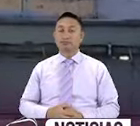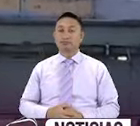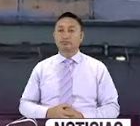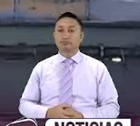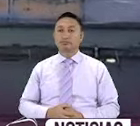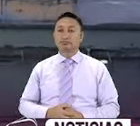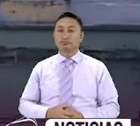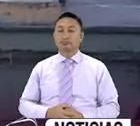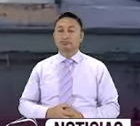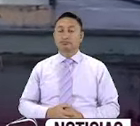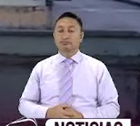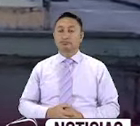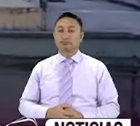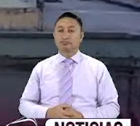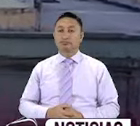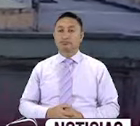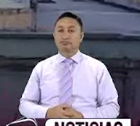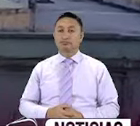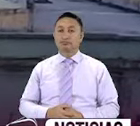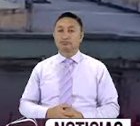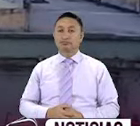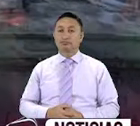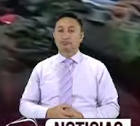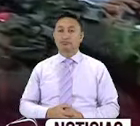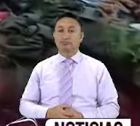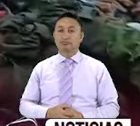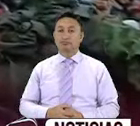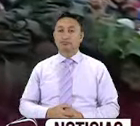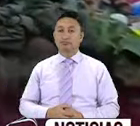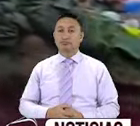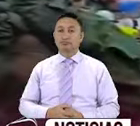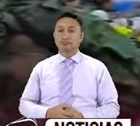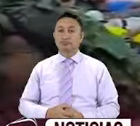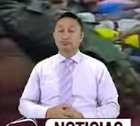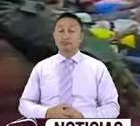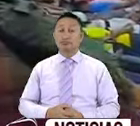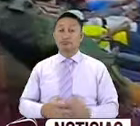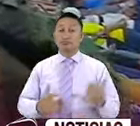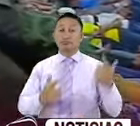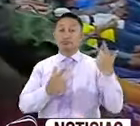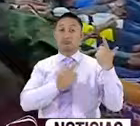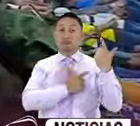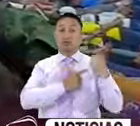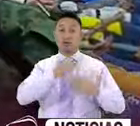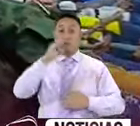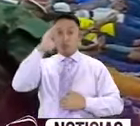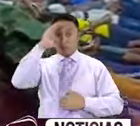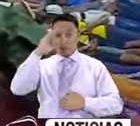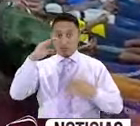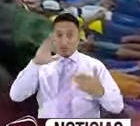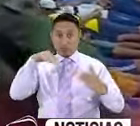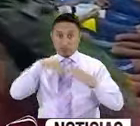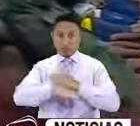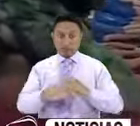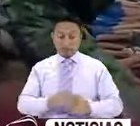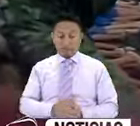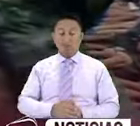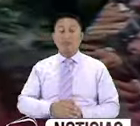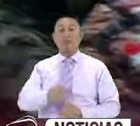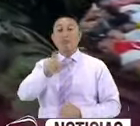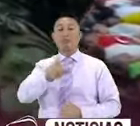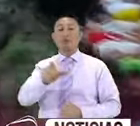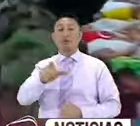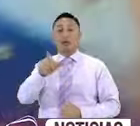de la provincia de Los Ríos. Elementos de las Fuerzas Armadas y Policía Nacional aislaron a los PPLs